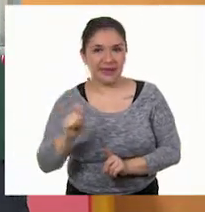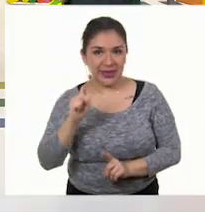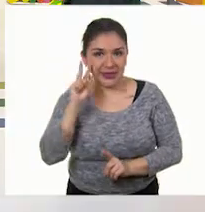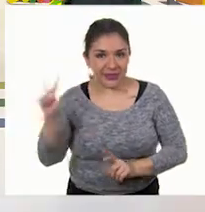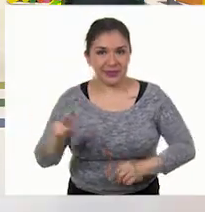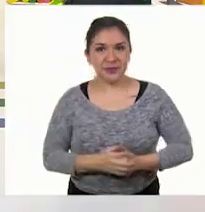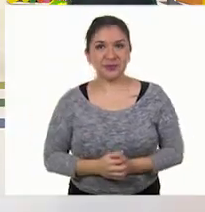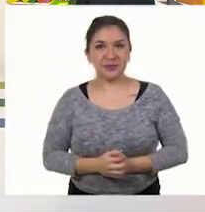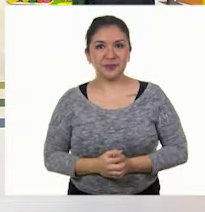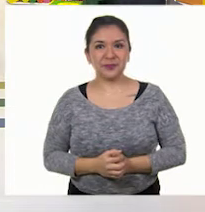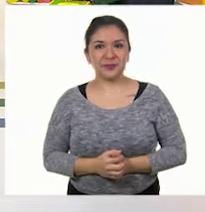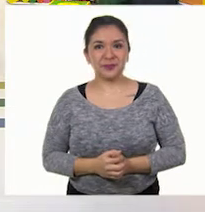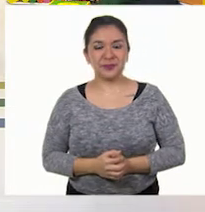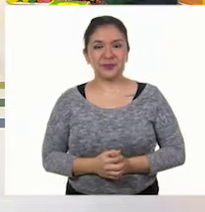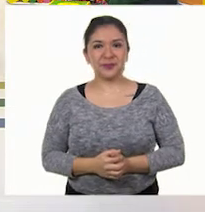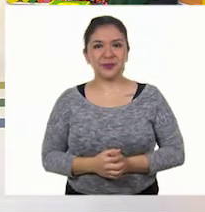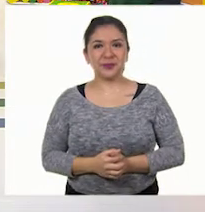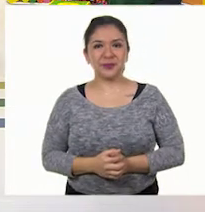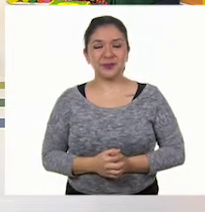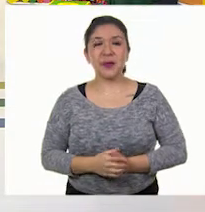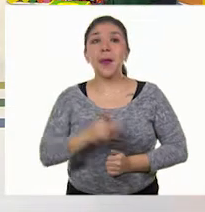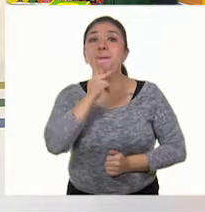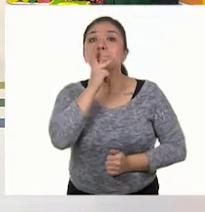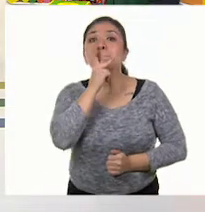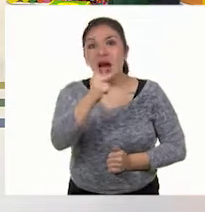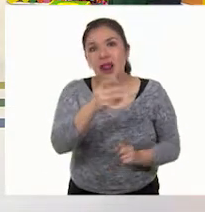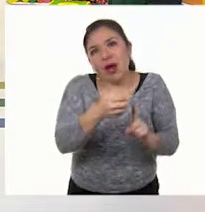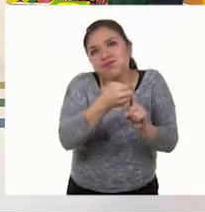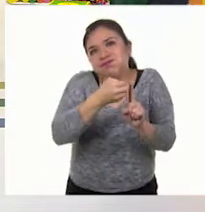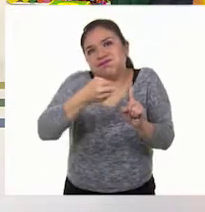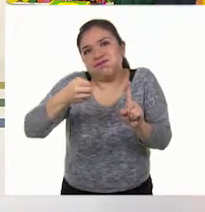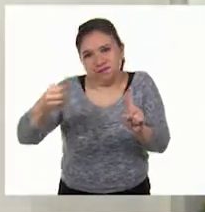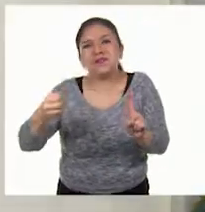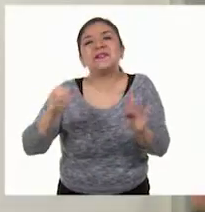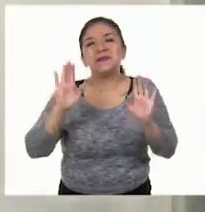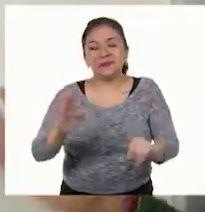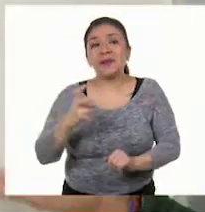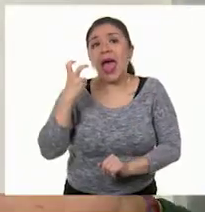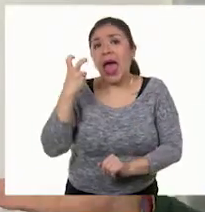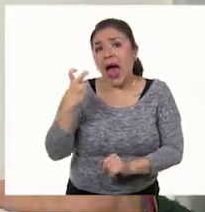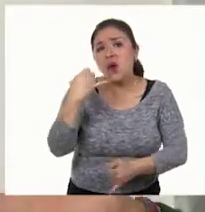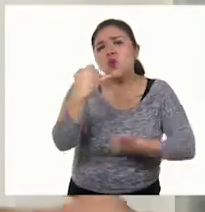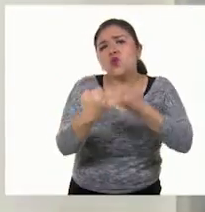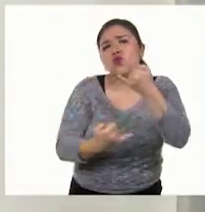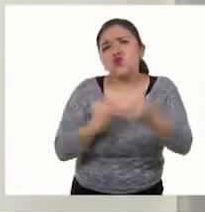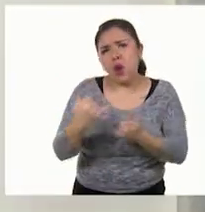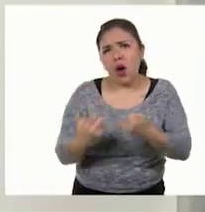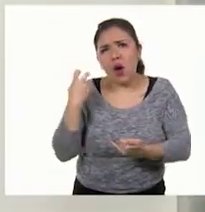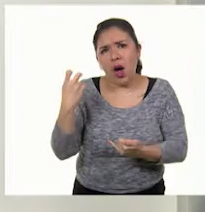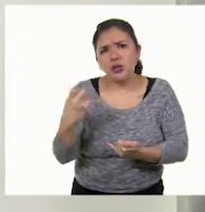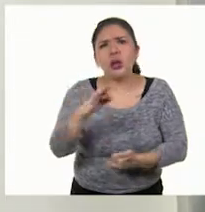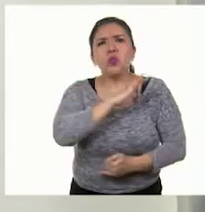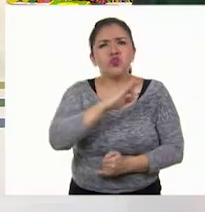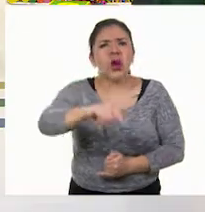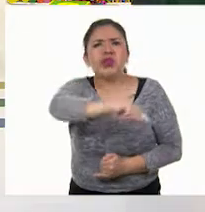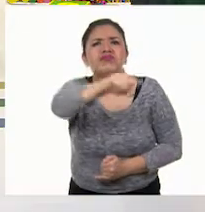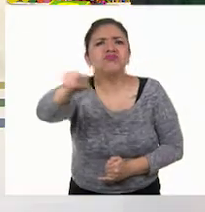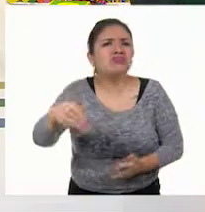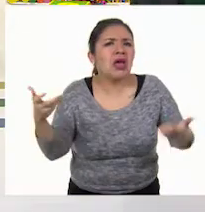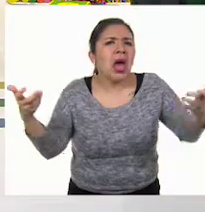amistad. No, no era tan largo. La palabra era demasiado larga. Pues este es un juego que pueden hacer